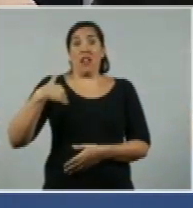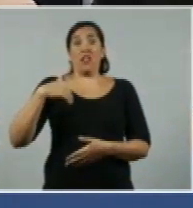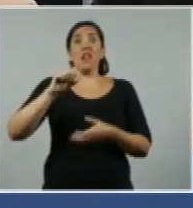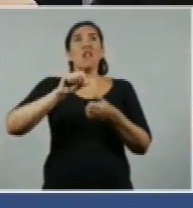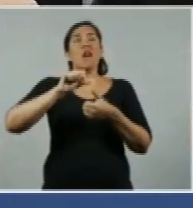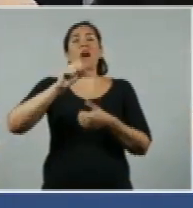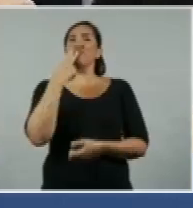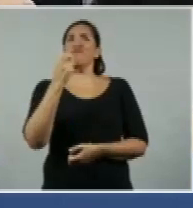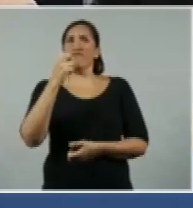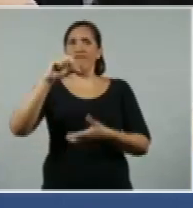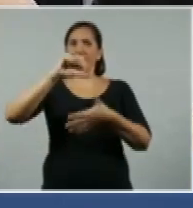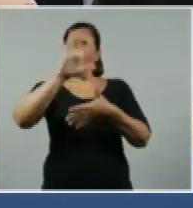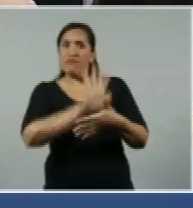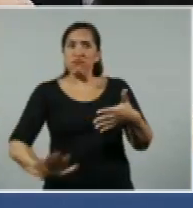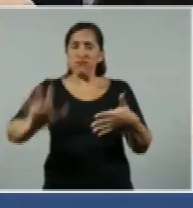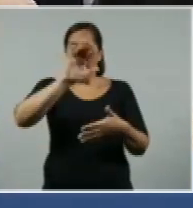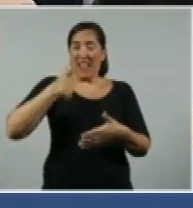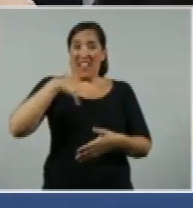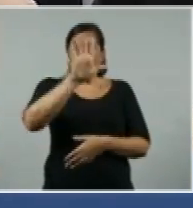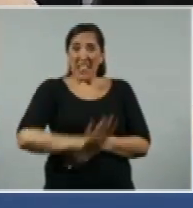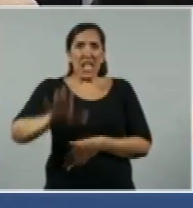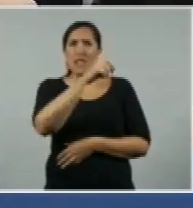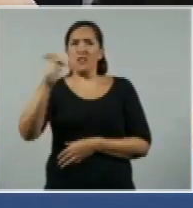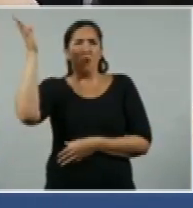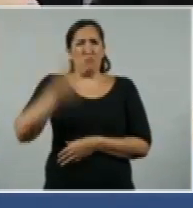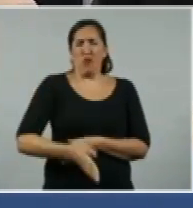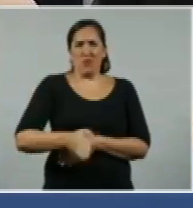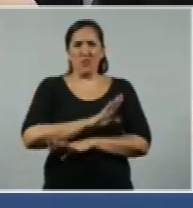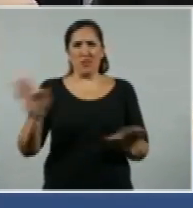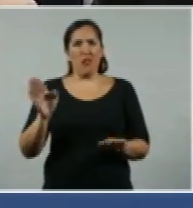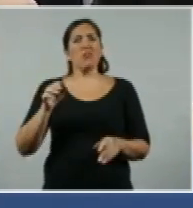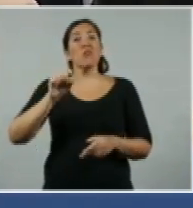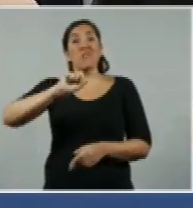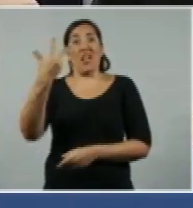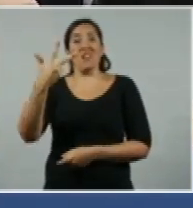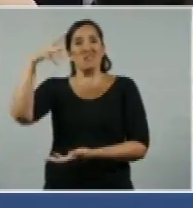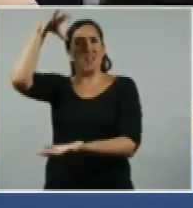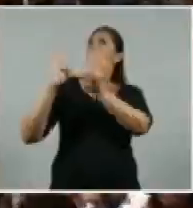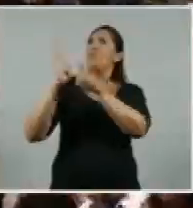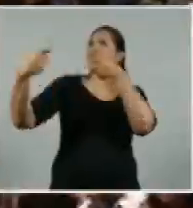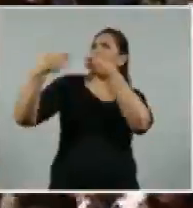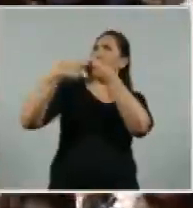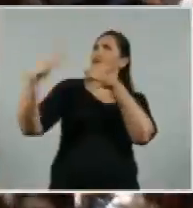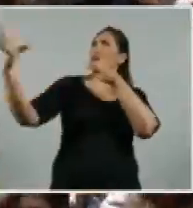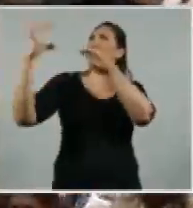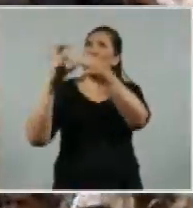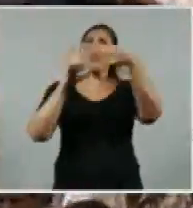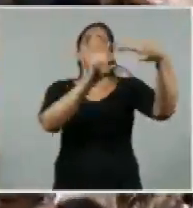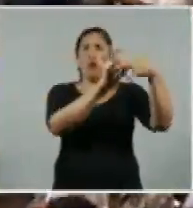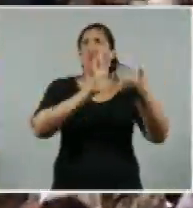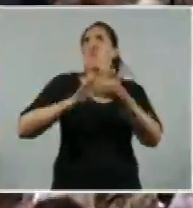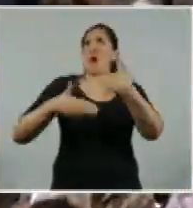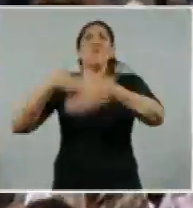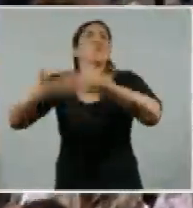nacional al 100% la tercera central nuclear argentina. Acá lo tienen